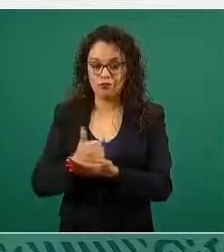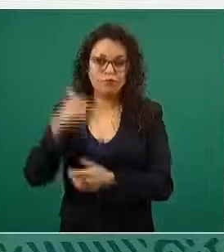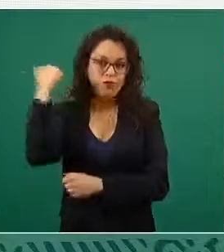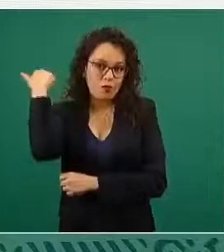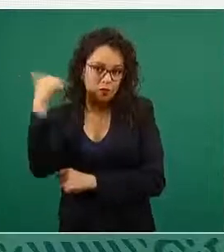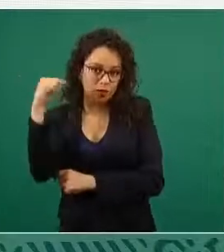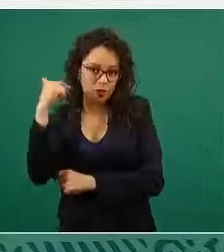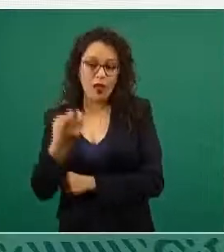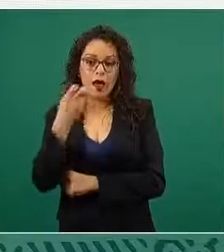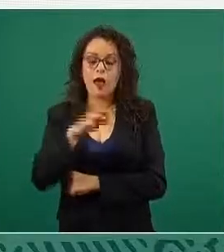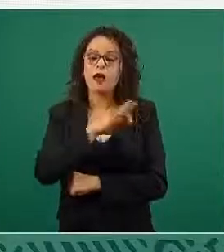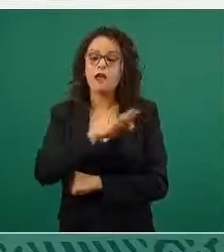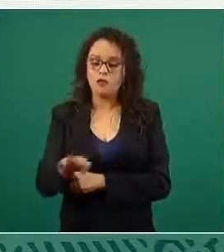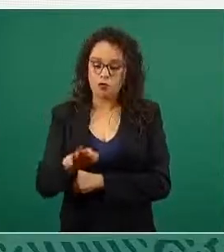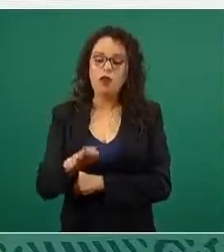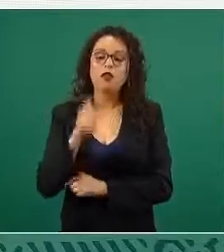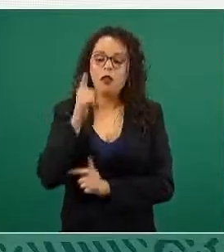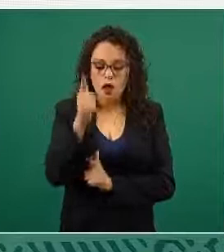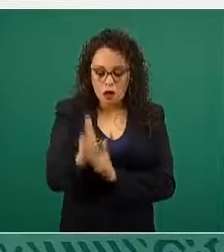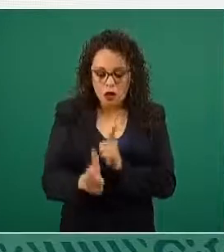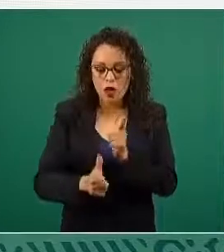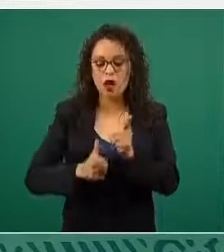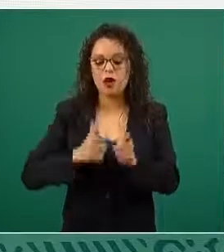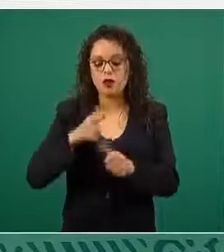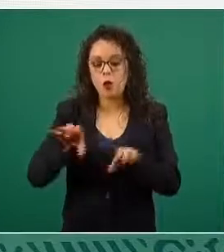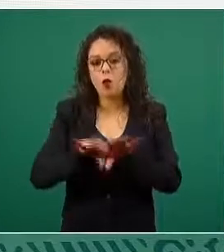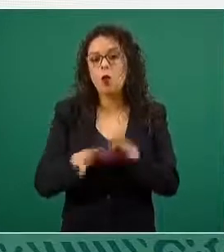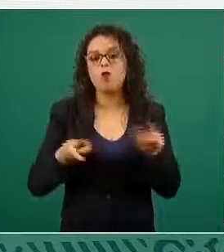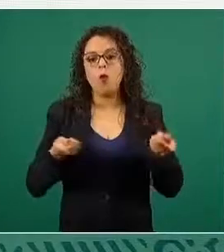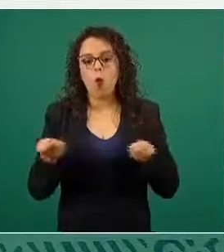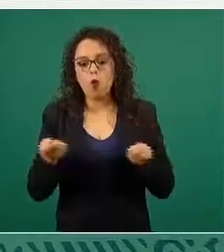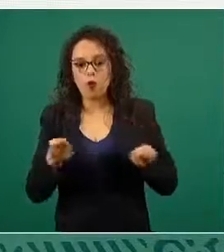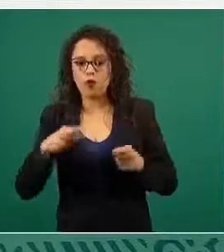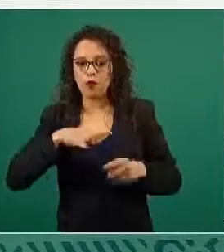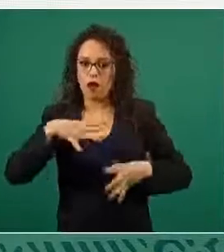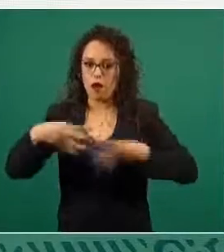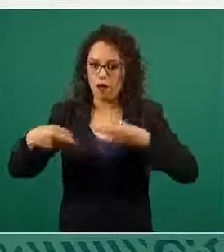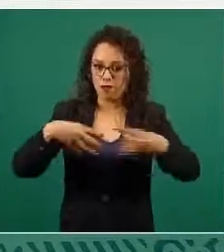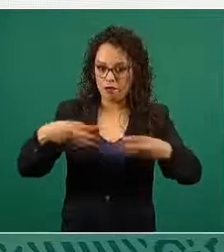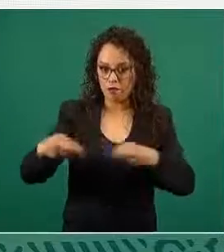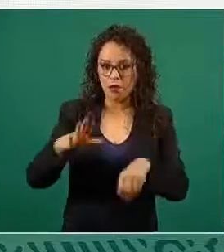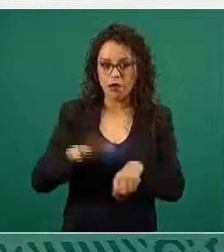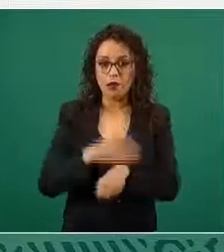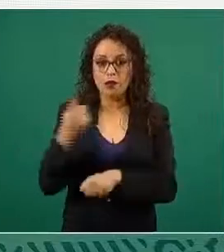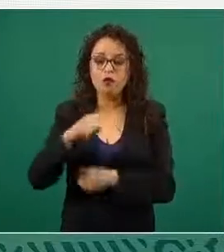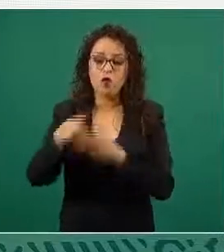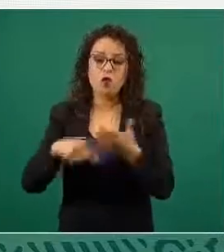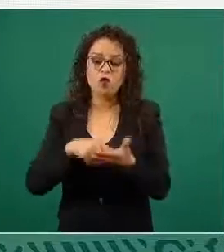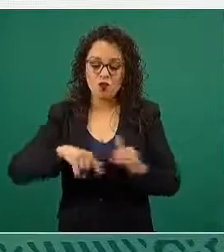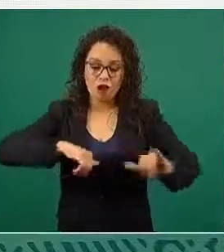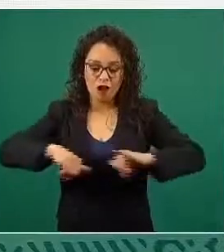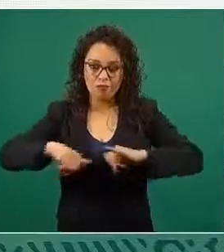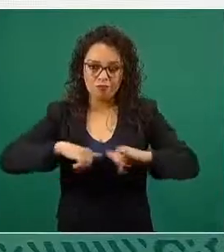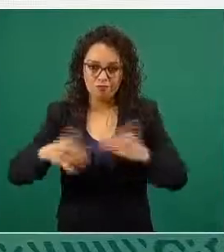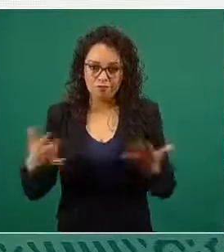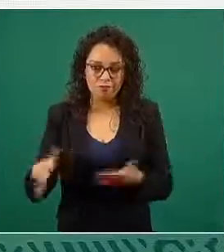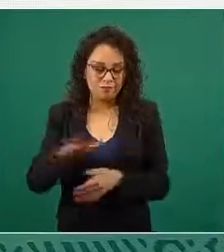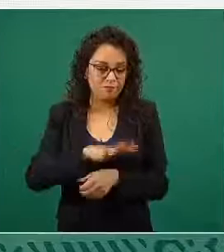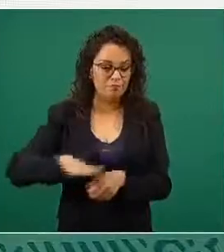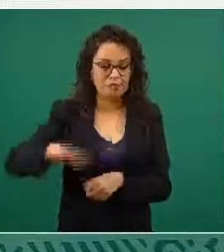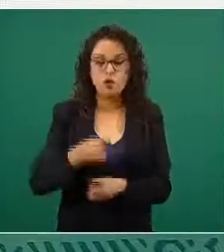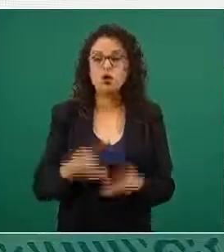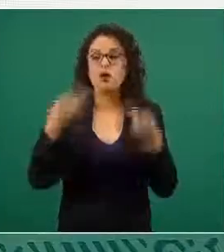lento el cambio que puede haber en el control epidémico por razones demográficas, sociales y epidemiológicas. La